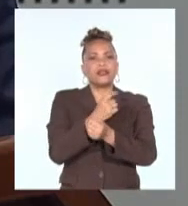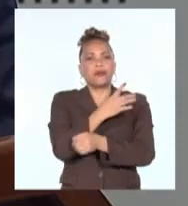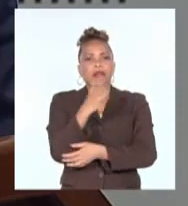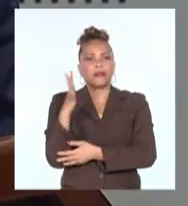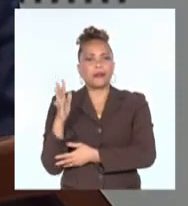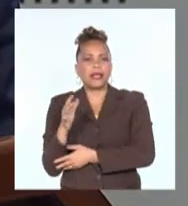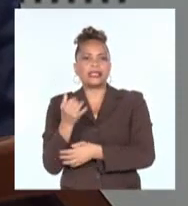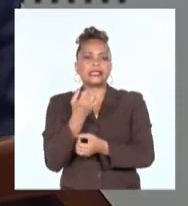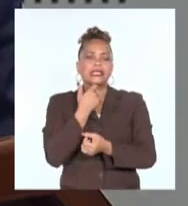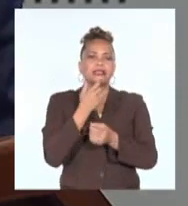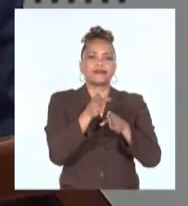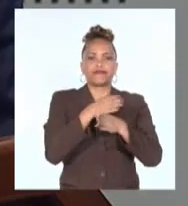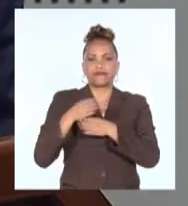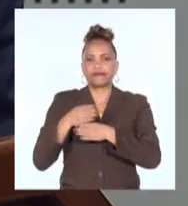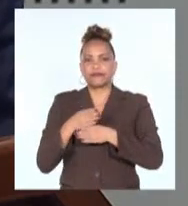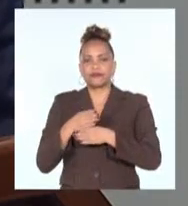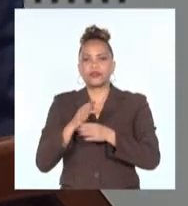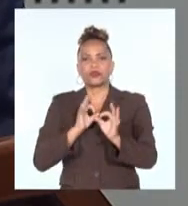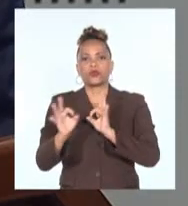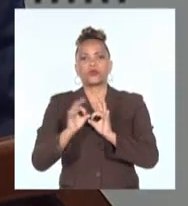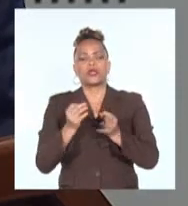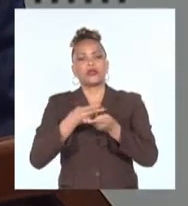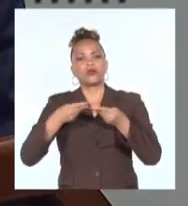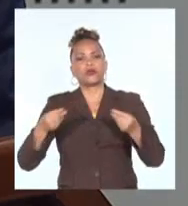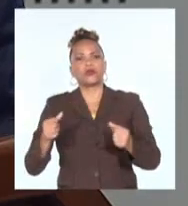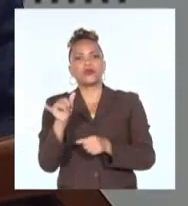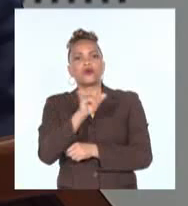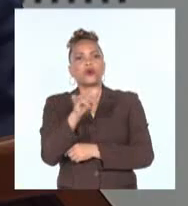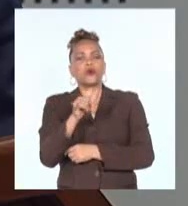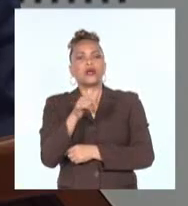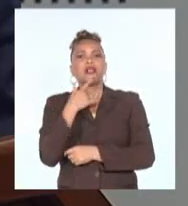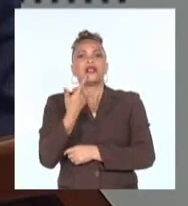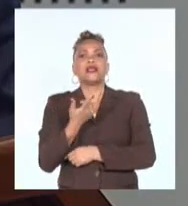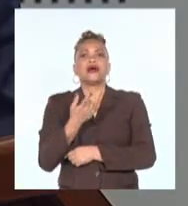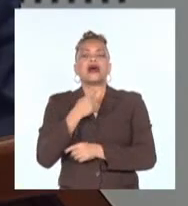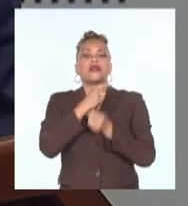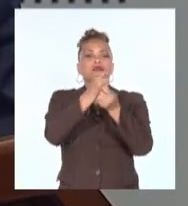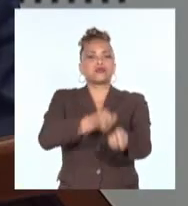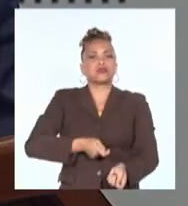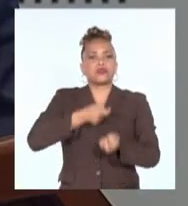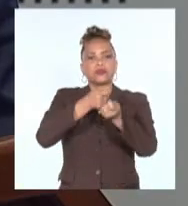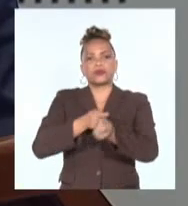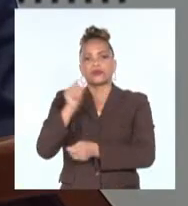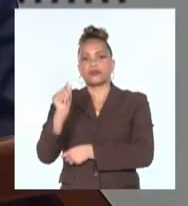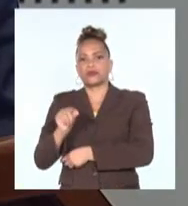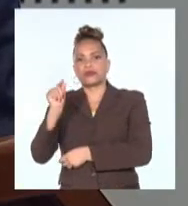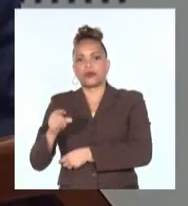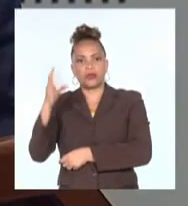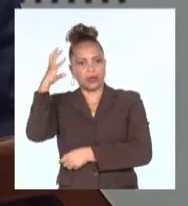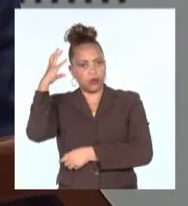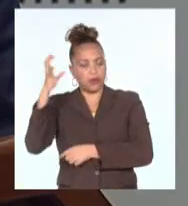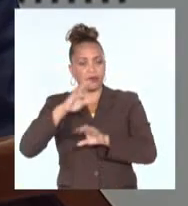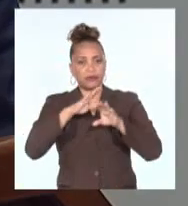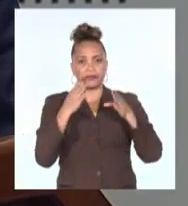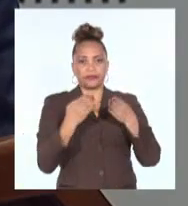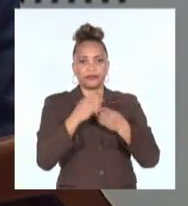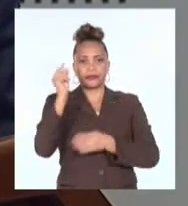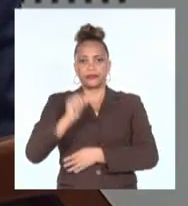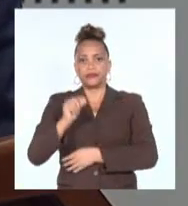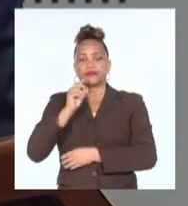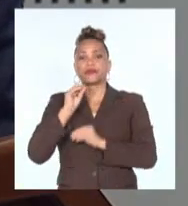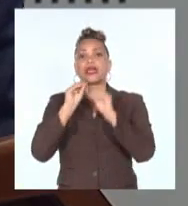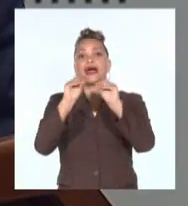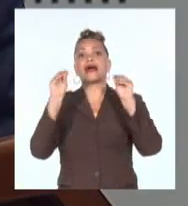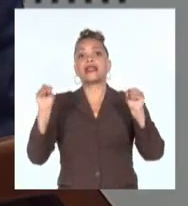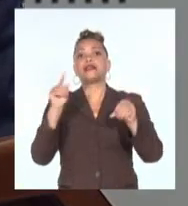condiciones del suelo, así como proporcionar a los gobiernos, agricultores y otros sectores de la cadena de valor alertas en